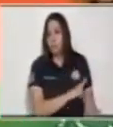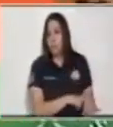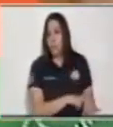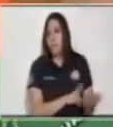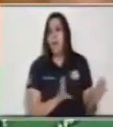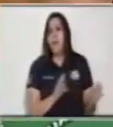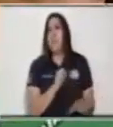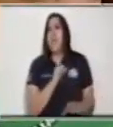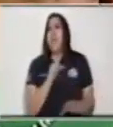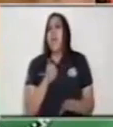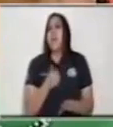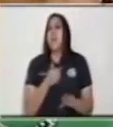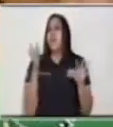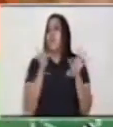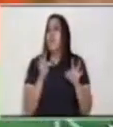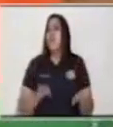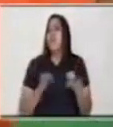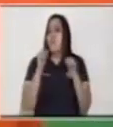¿De qué otra forma la puedo escribir?